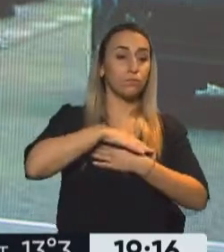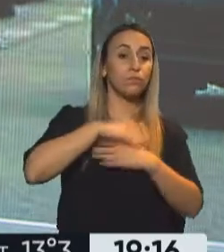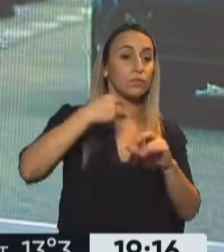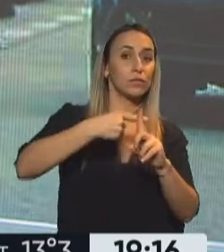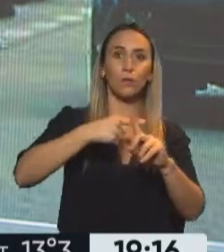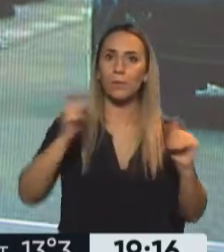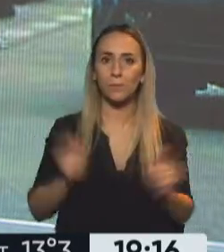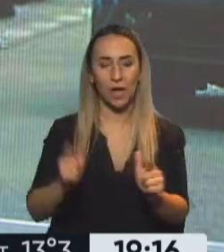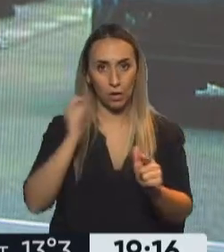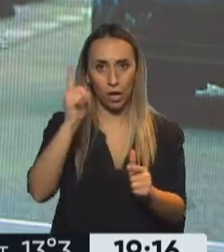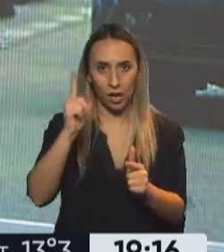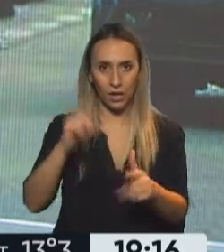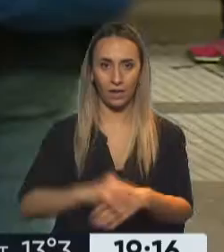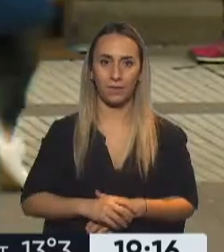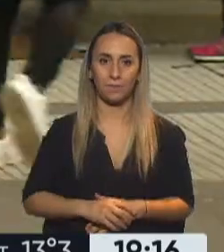desde Constitución.